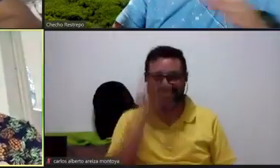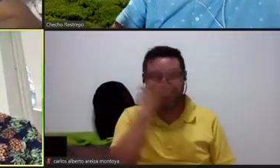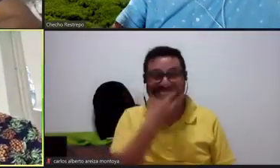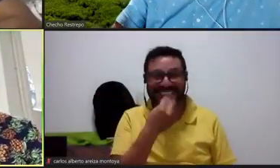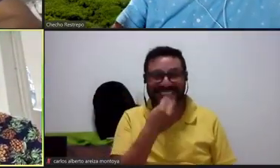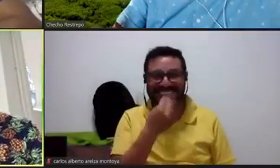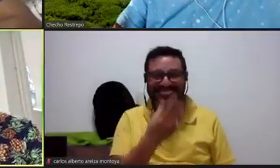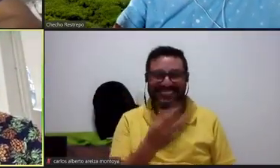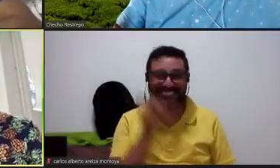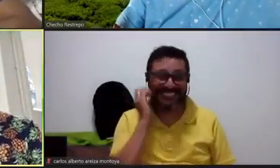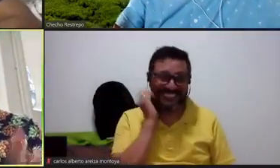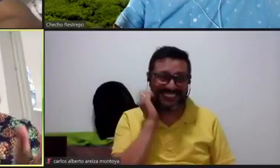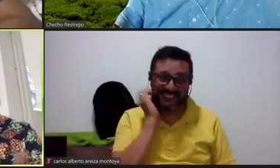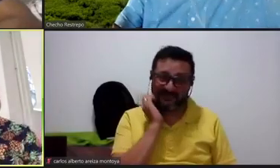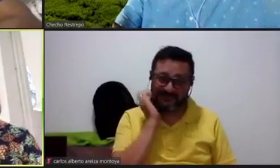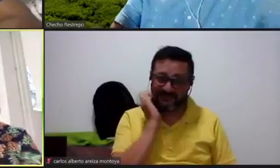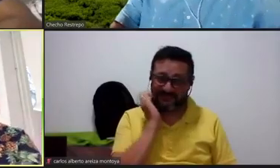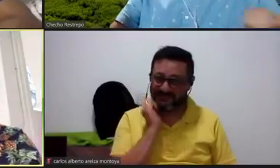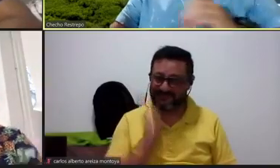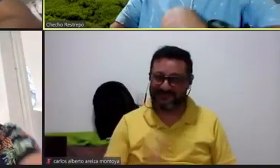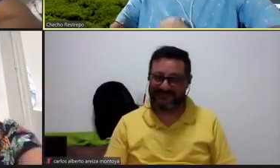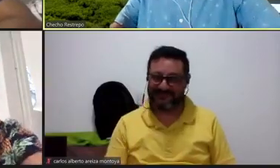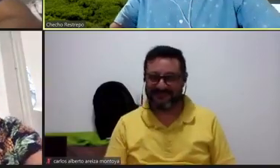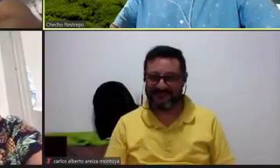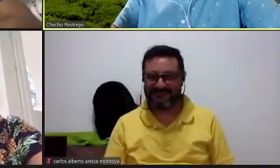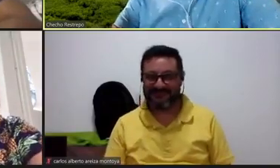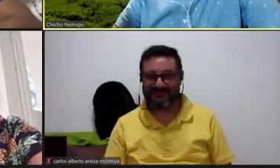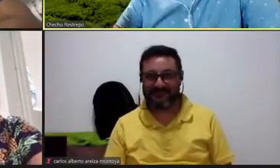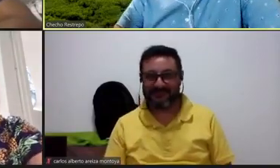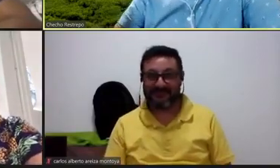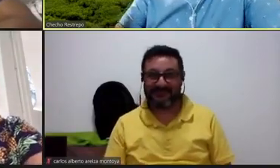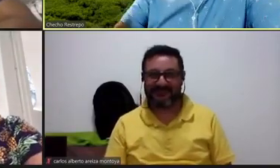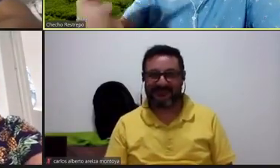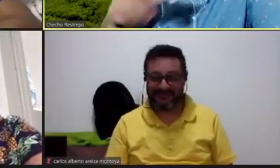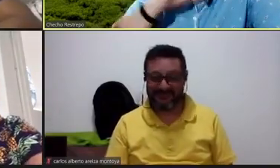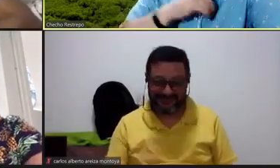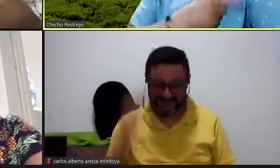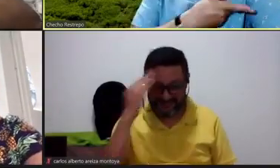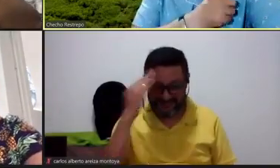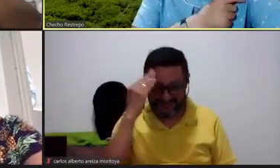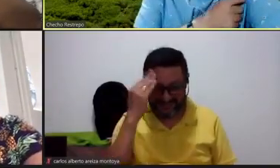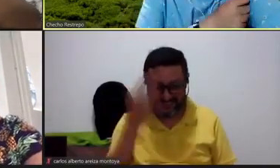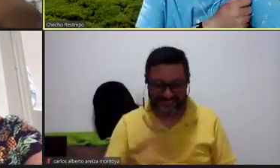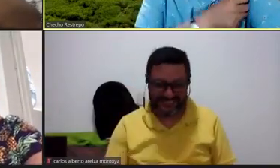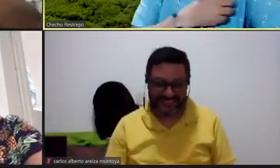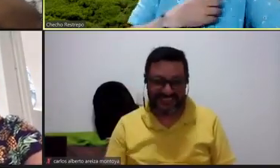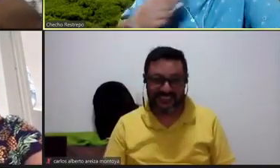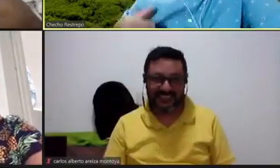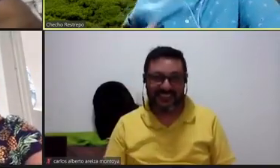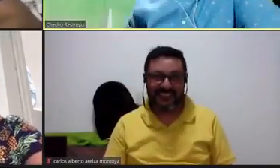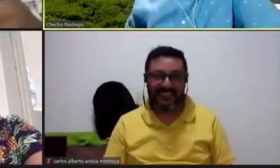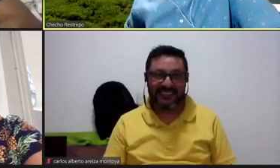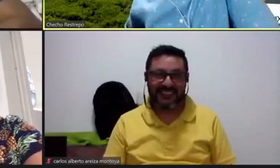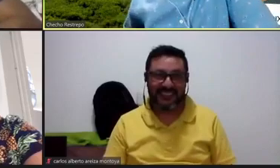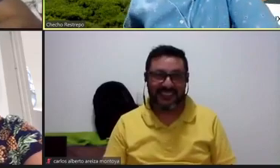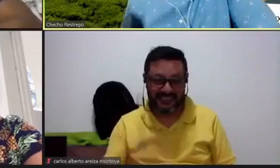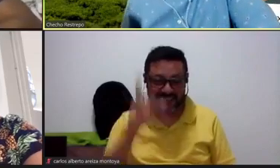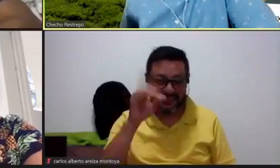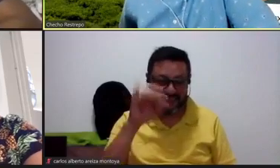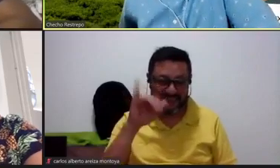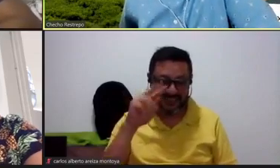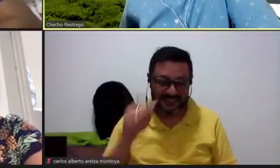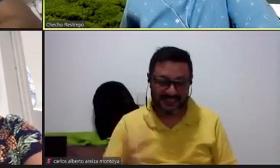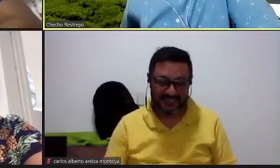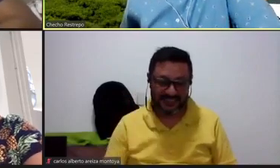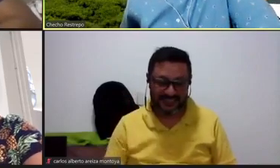Ojalá todos pensaran así. Sí, no, pero es que uno, por ejemplo, Diana, que está ahí pendiente, también la hemos, y